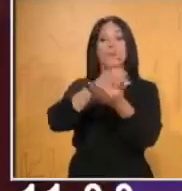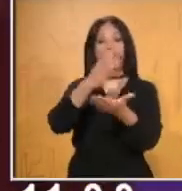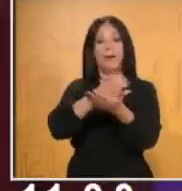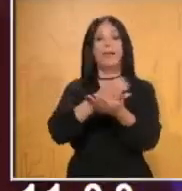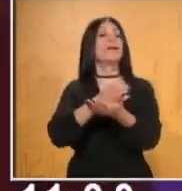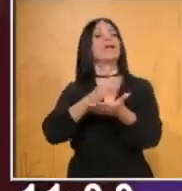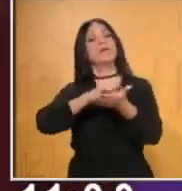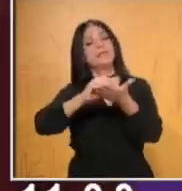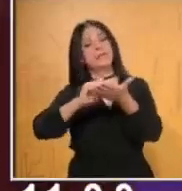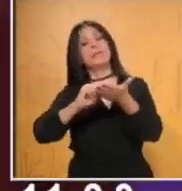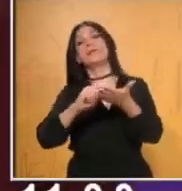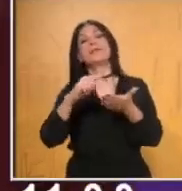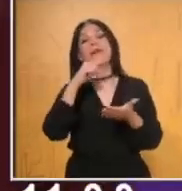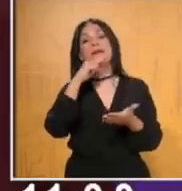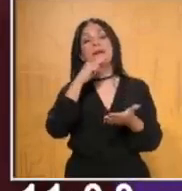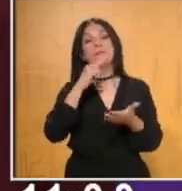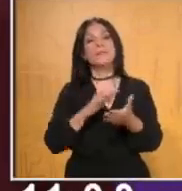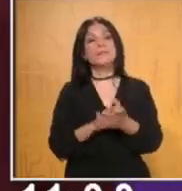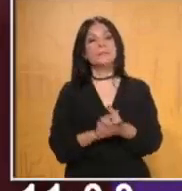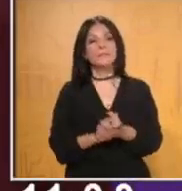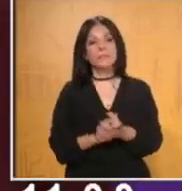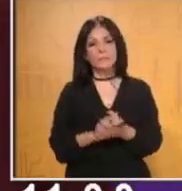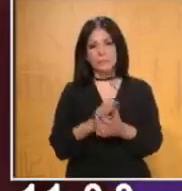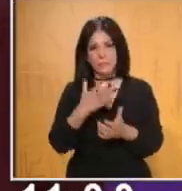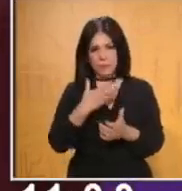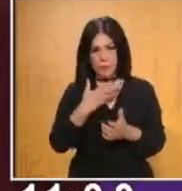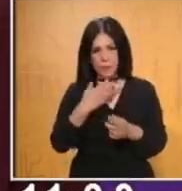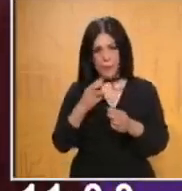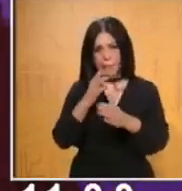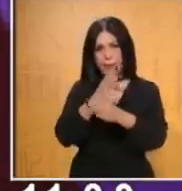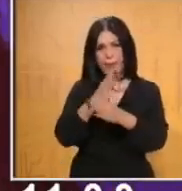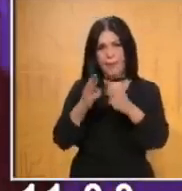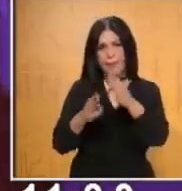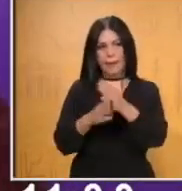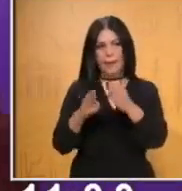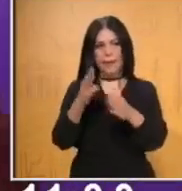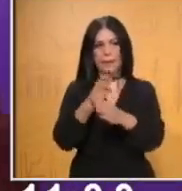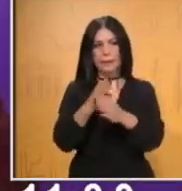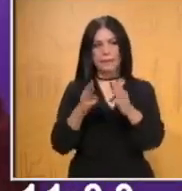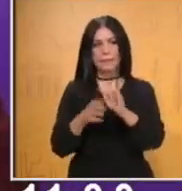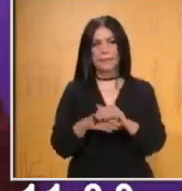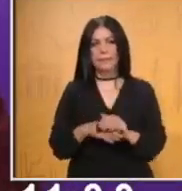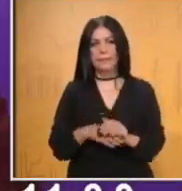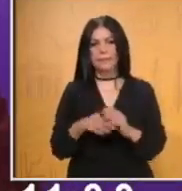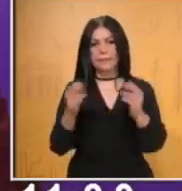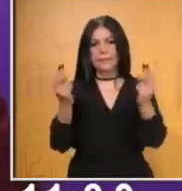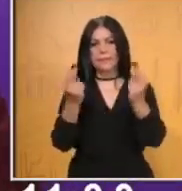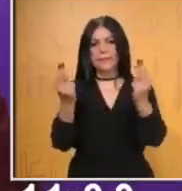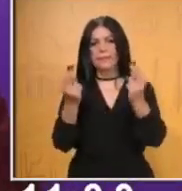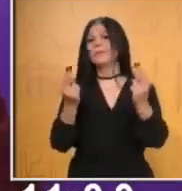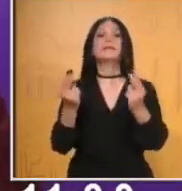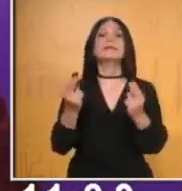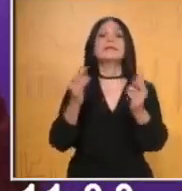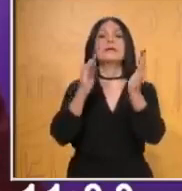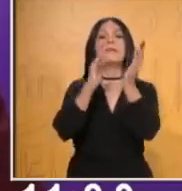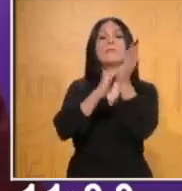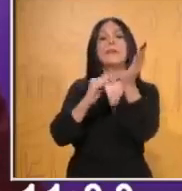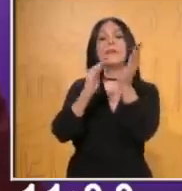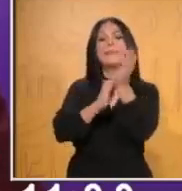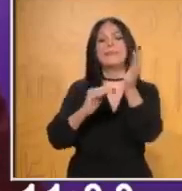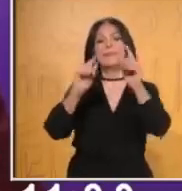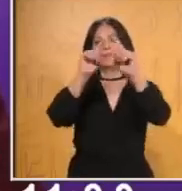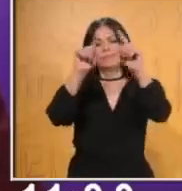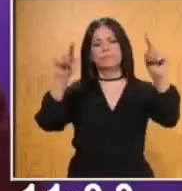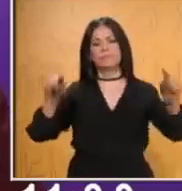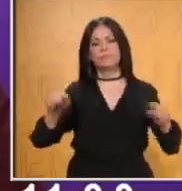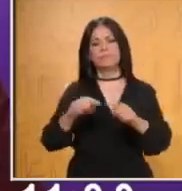Vas a ocupar, en pantalla te van a aparecer los materiales, vas a ocupar en esta ocasión una hoja de máquina, puede